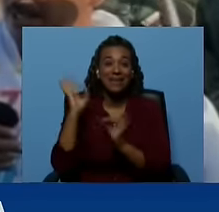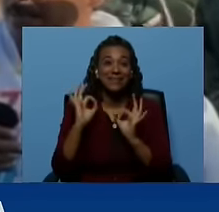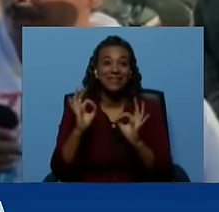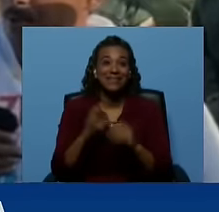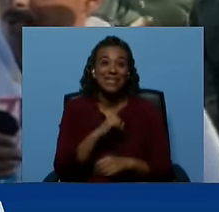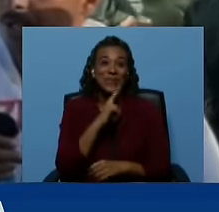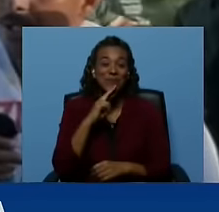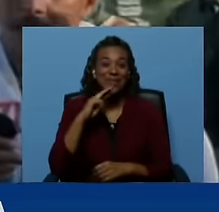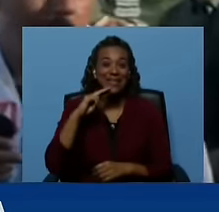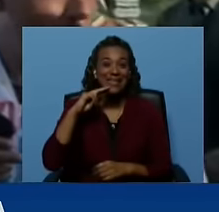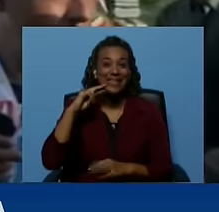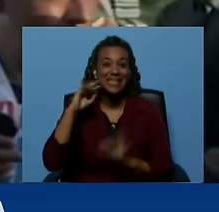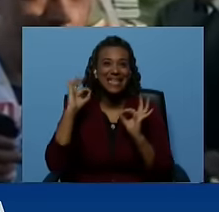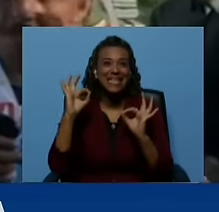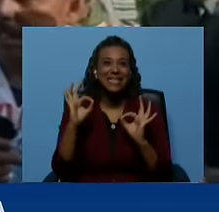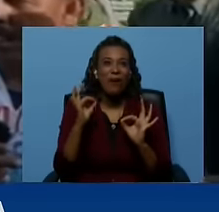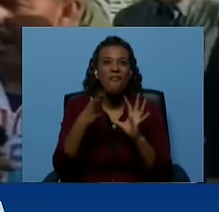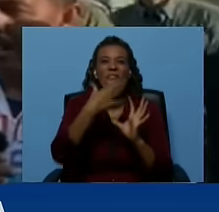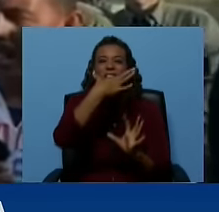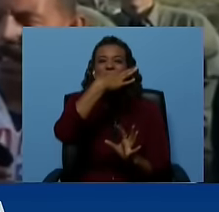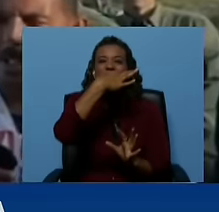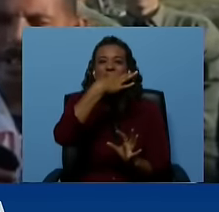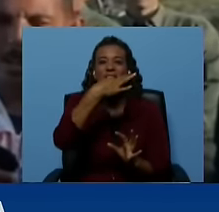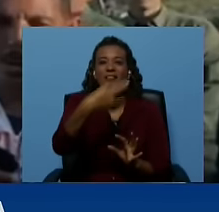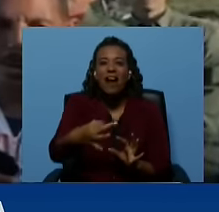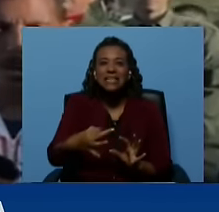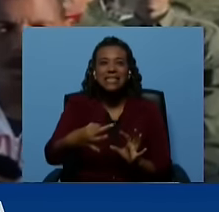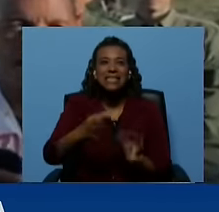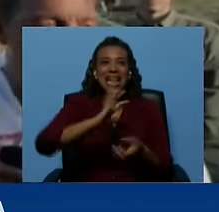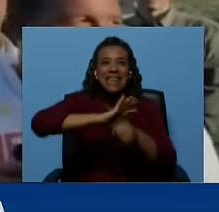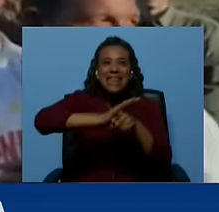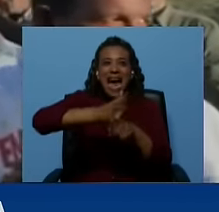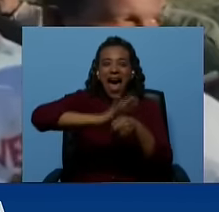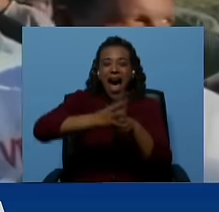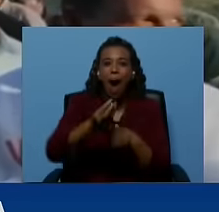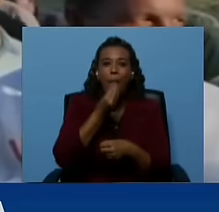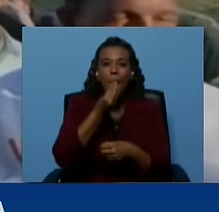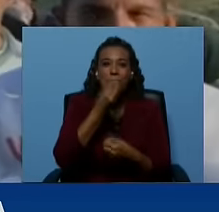vale mira mira mira mira mira está